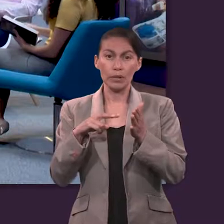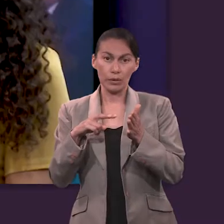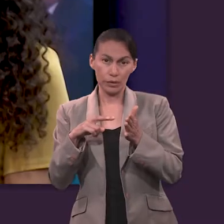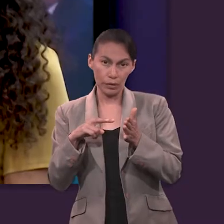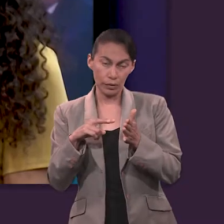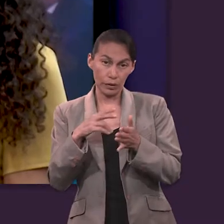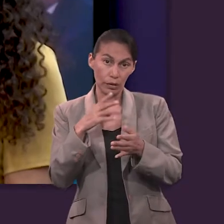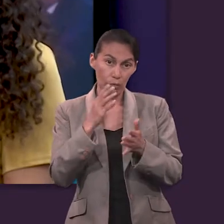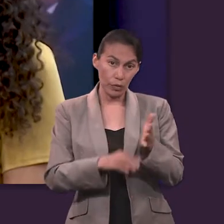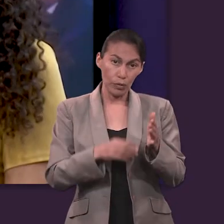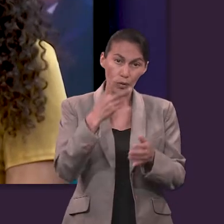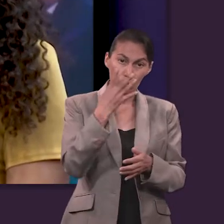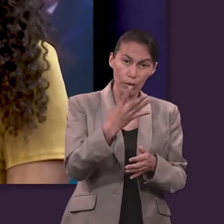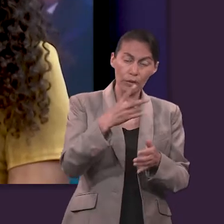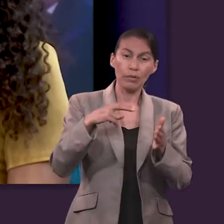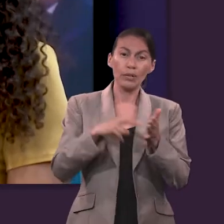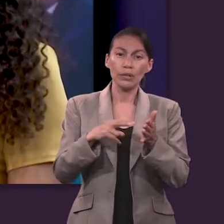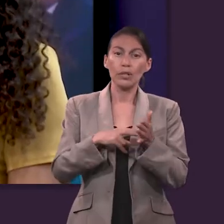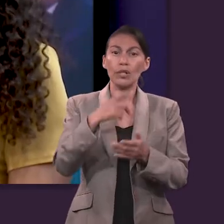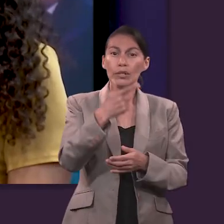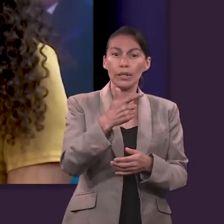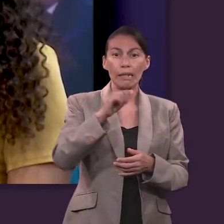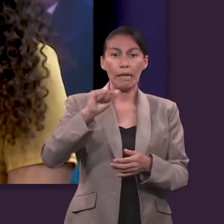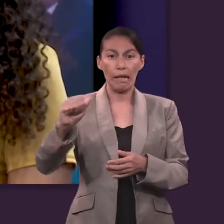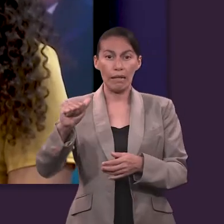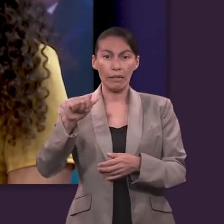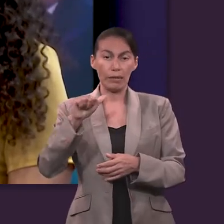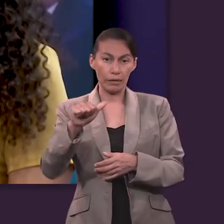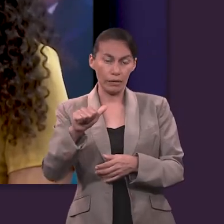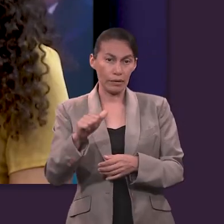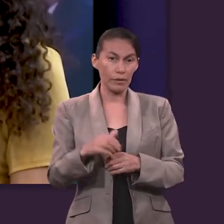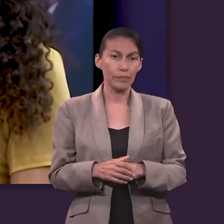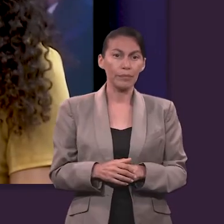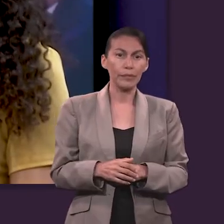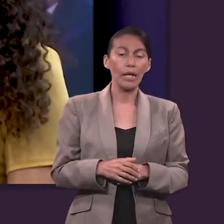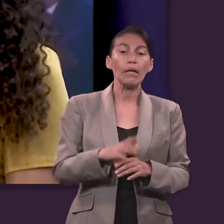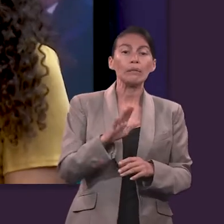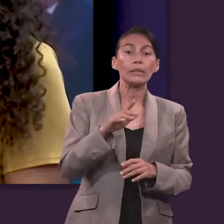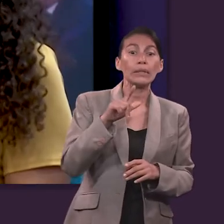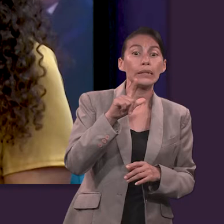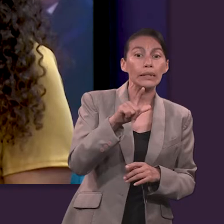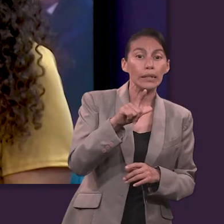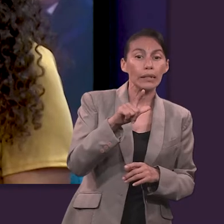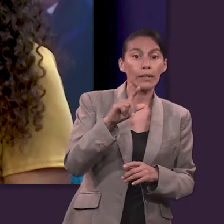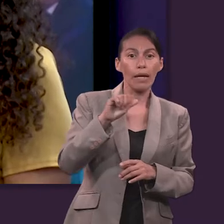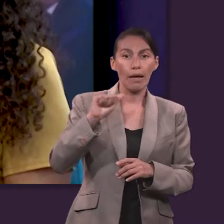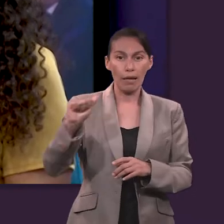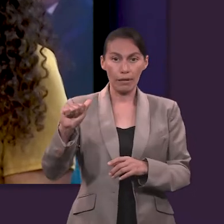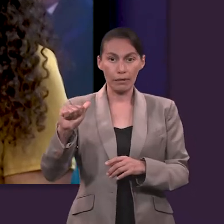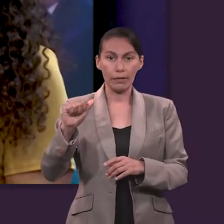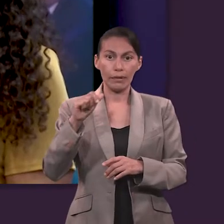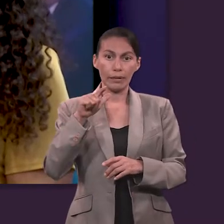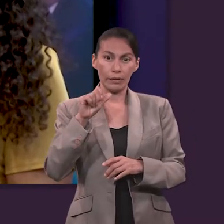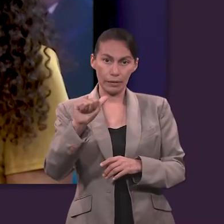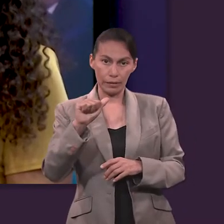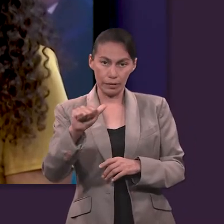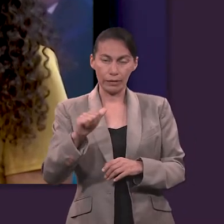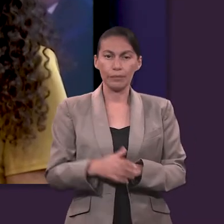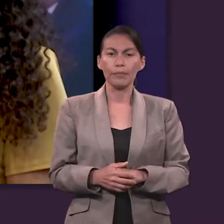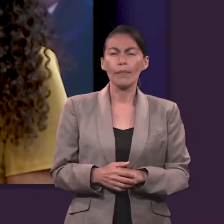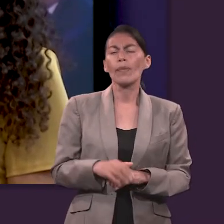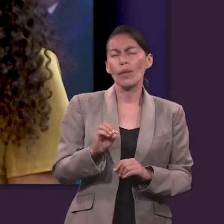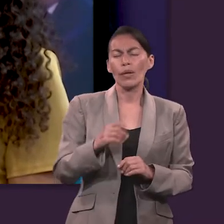Claro que sí, vamos a leer. Primera de Juan, capítulo 4, versículo 7 y luego el 16, ¿cierto? 7 al 16.